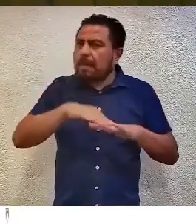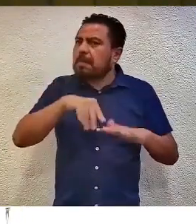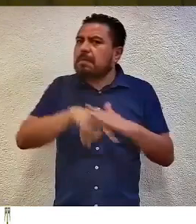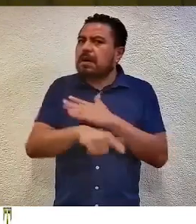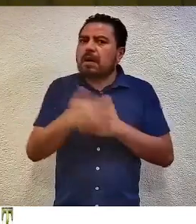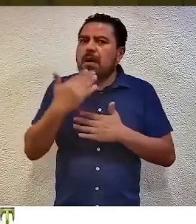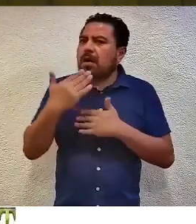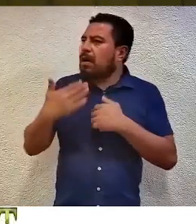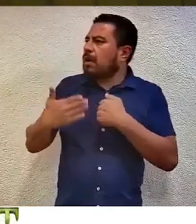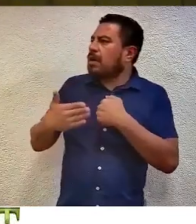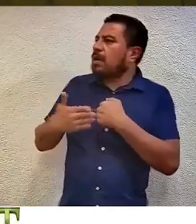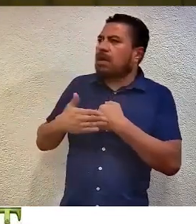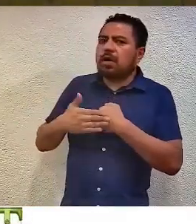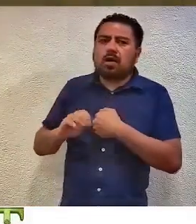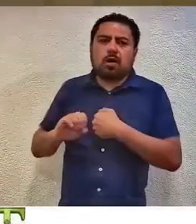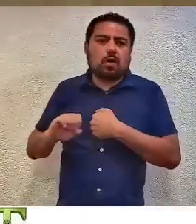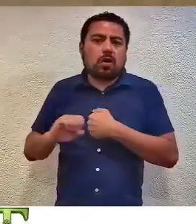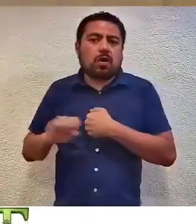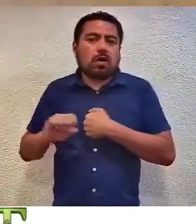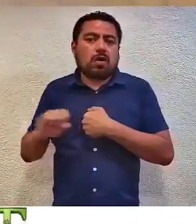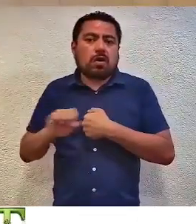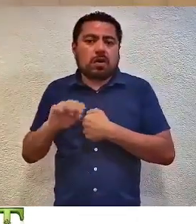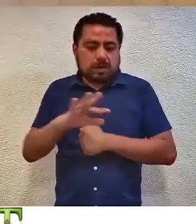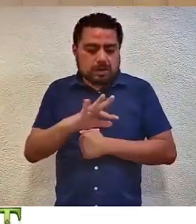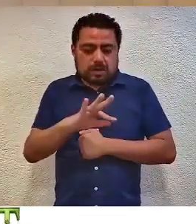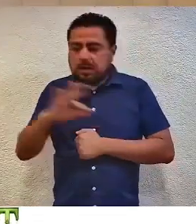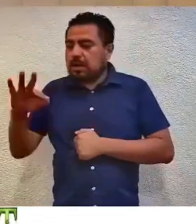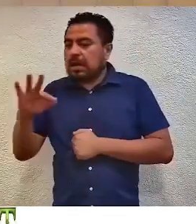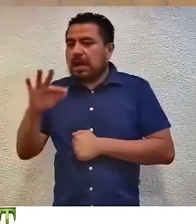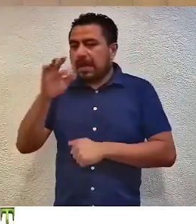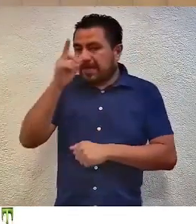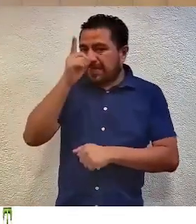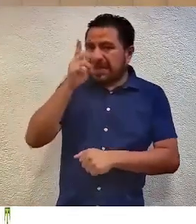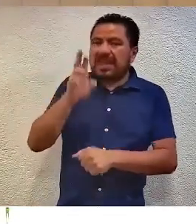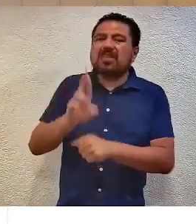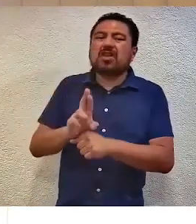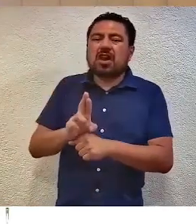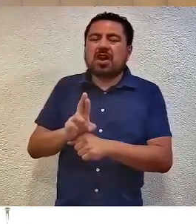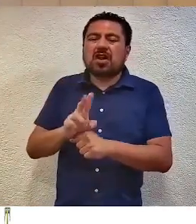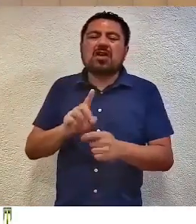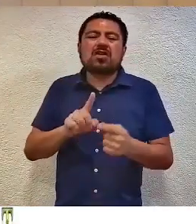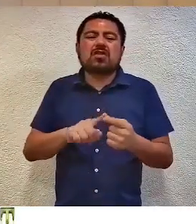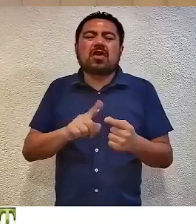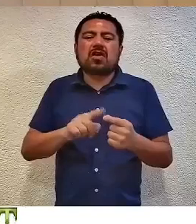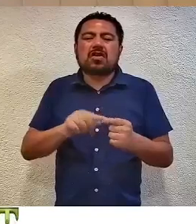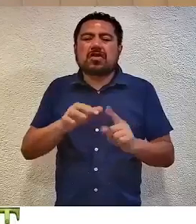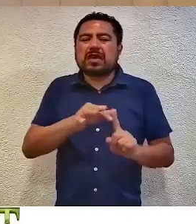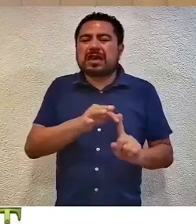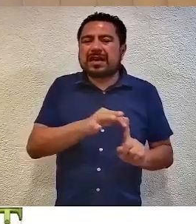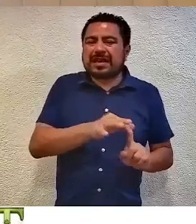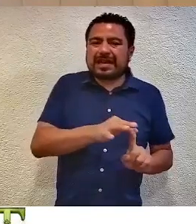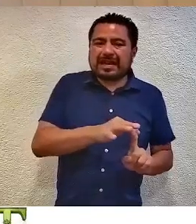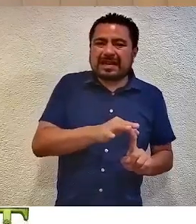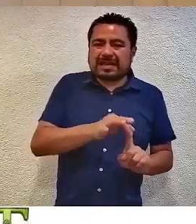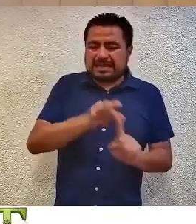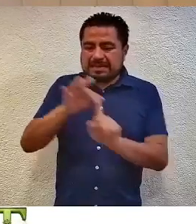convocatoria donde lo nombran director, donde lo nombran, perdón,